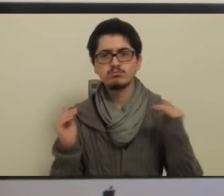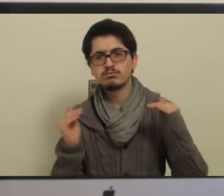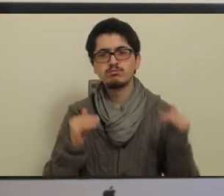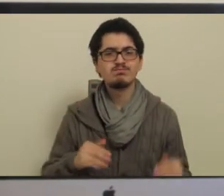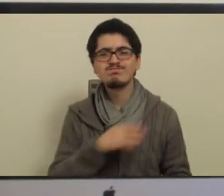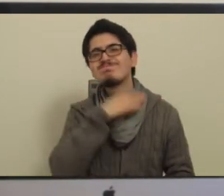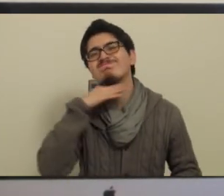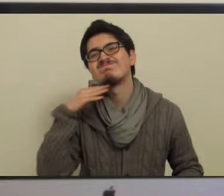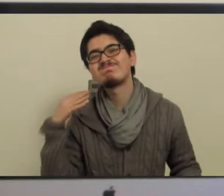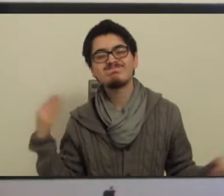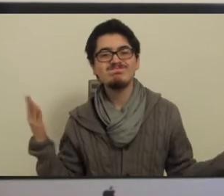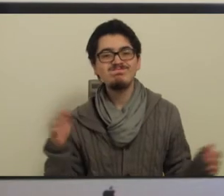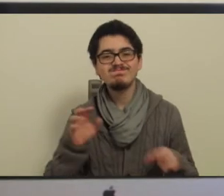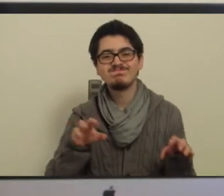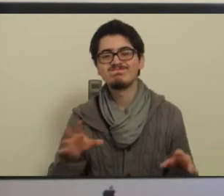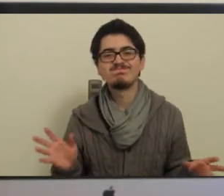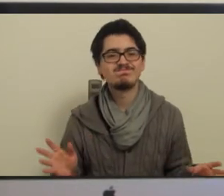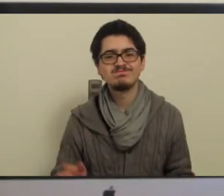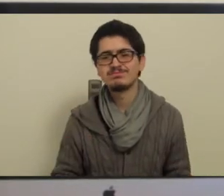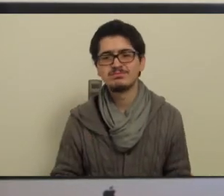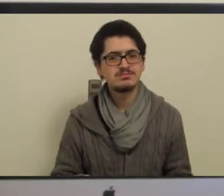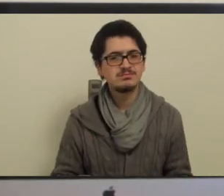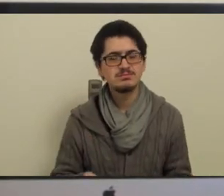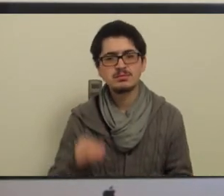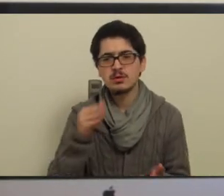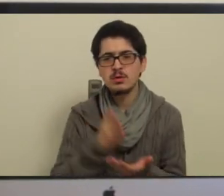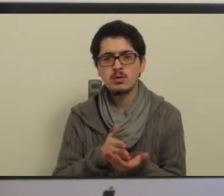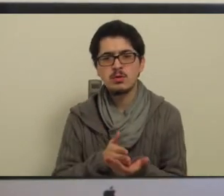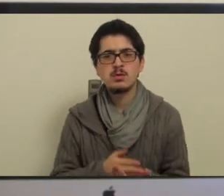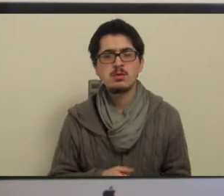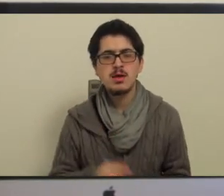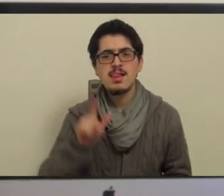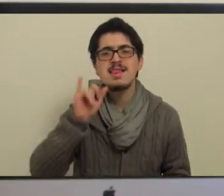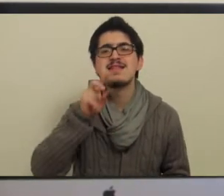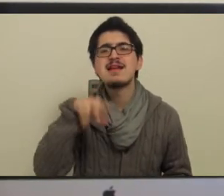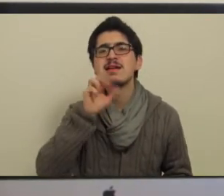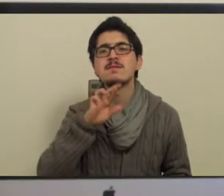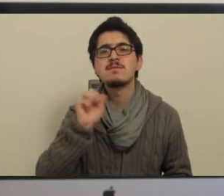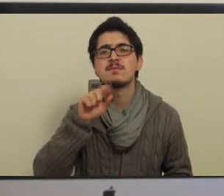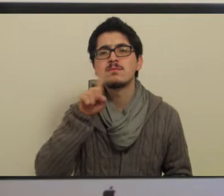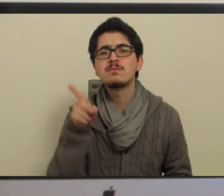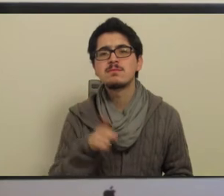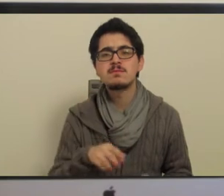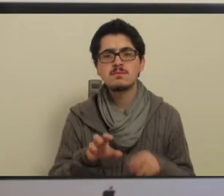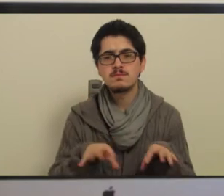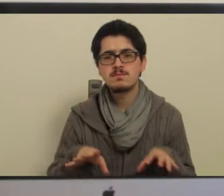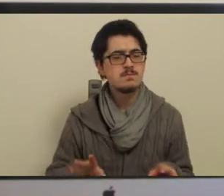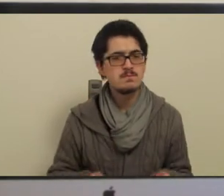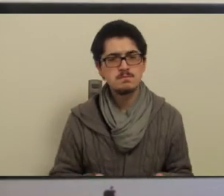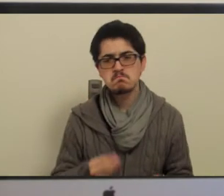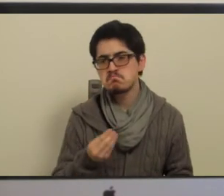guerra, muerte y cosas horrendas, el relato nos lleva hasta un lugar llamado Linares. Ahí las